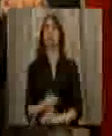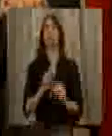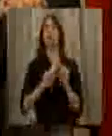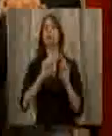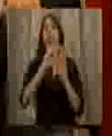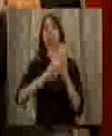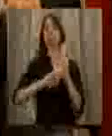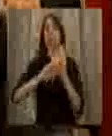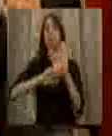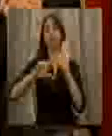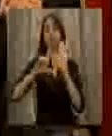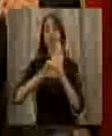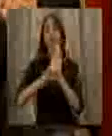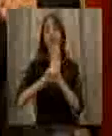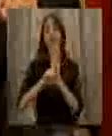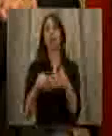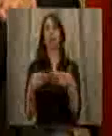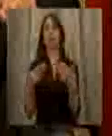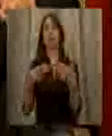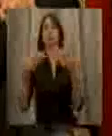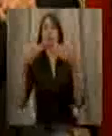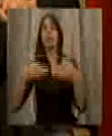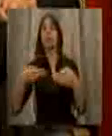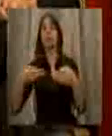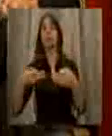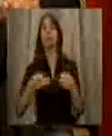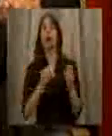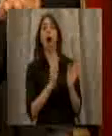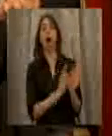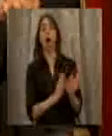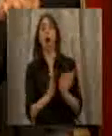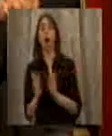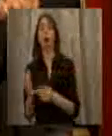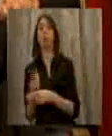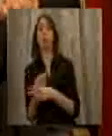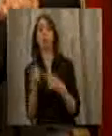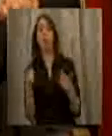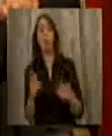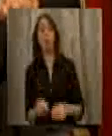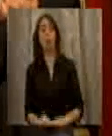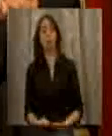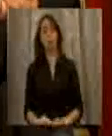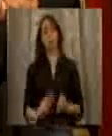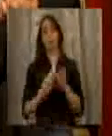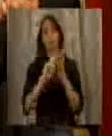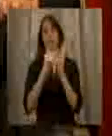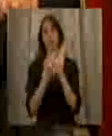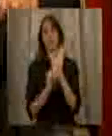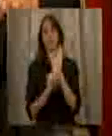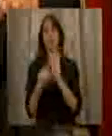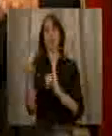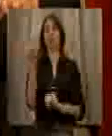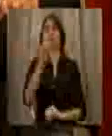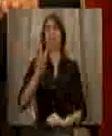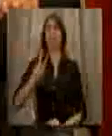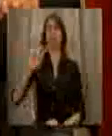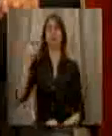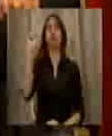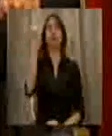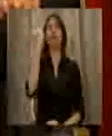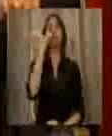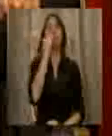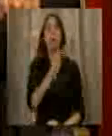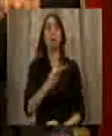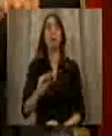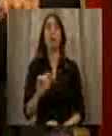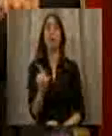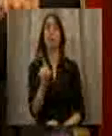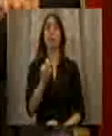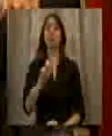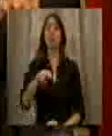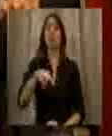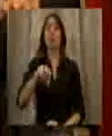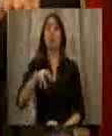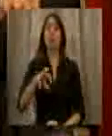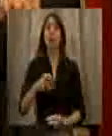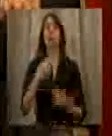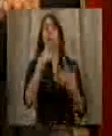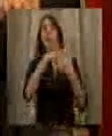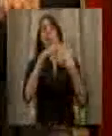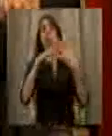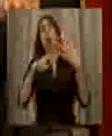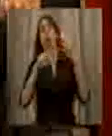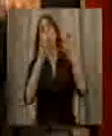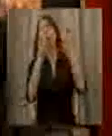fortalecer la seguridad y el orden público, la reforma al Servicio Nacional de Menores, entre otras